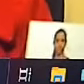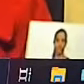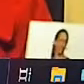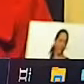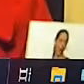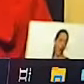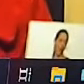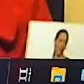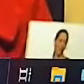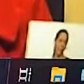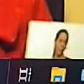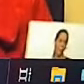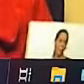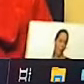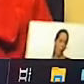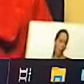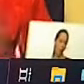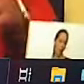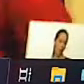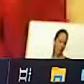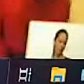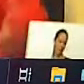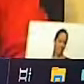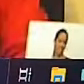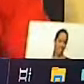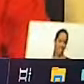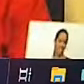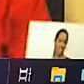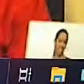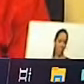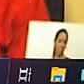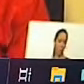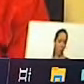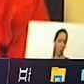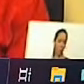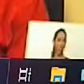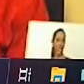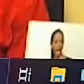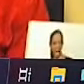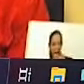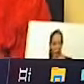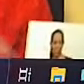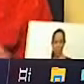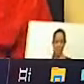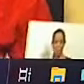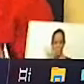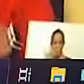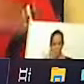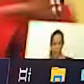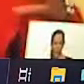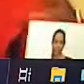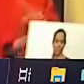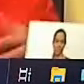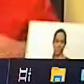No, vamos a esperar y hablamos más tarde sobre esas guayabas que van por ahí que parece que están...